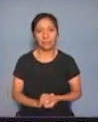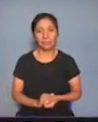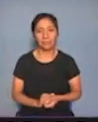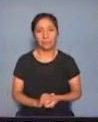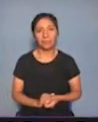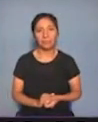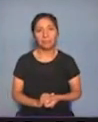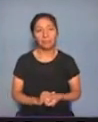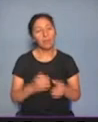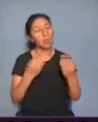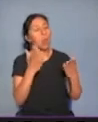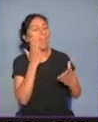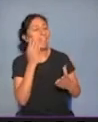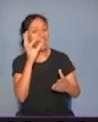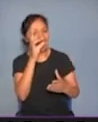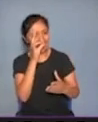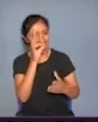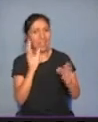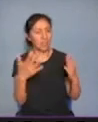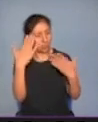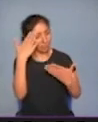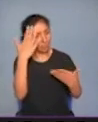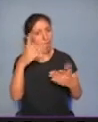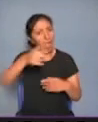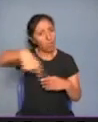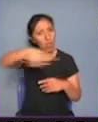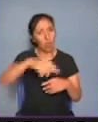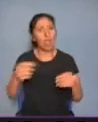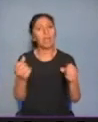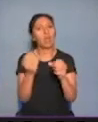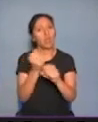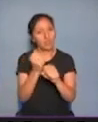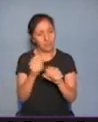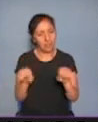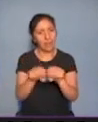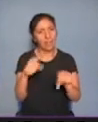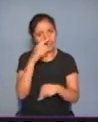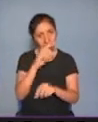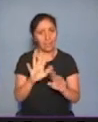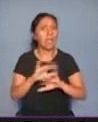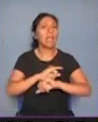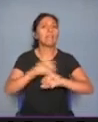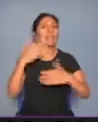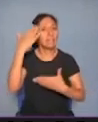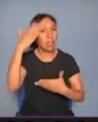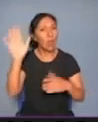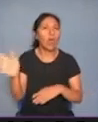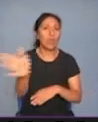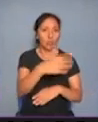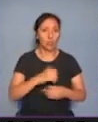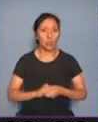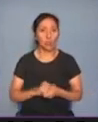tardes Buenas tardes Nancy Cómo estás Un saludo para todos allí en el estudio un abrazo grande para toda la audiencia nos encontramos nosotros acá en